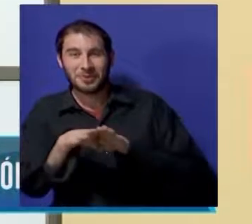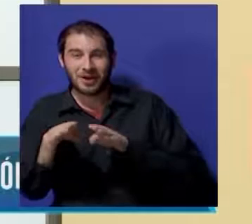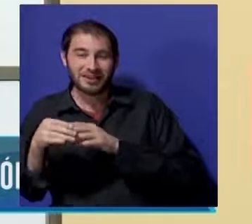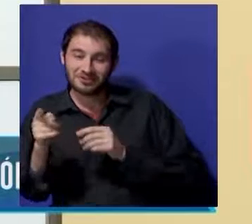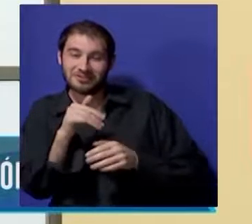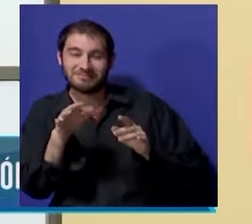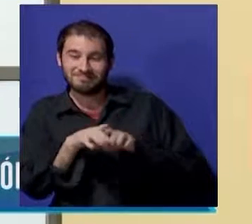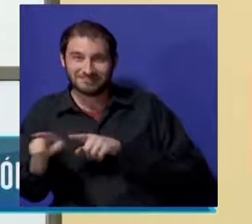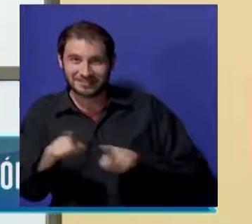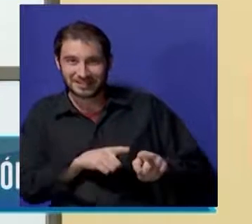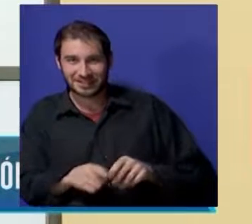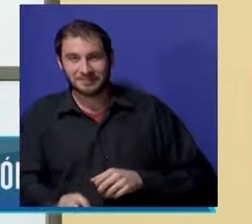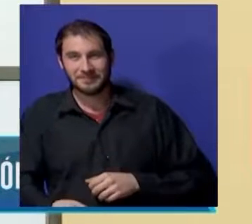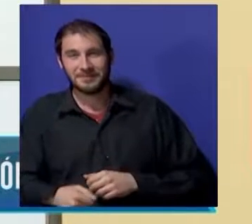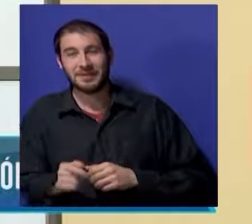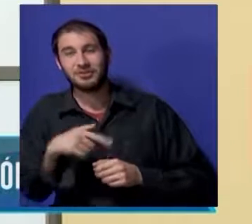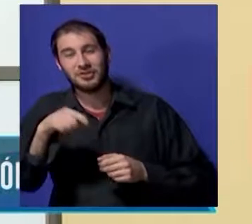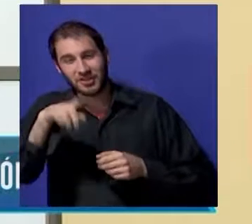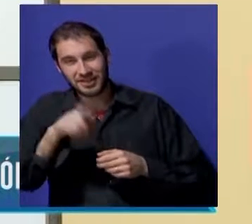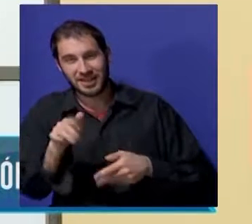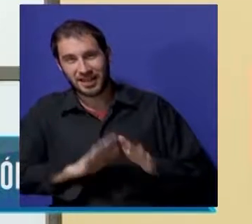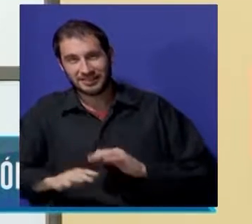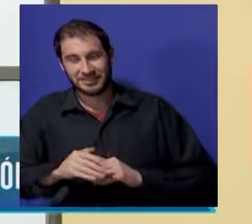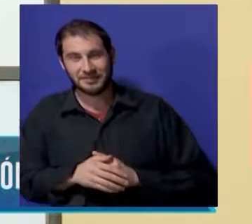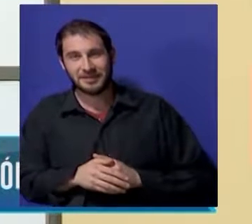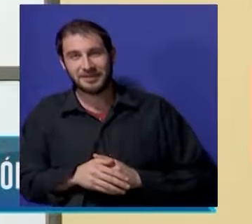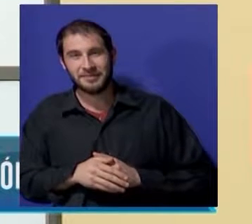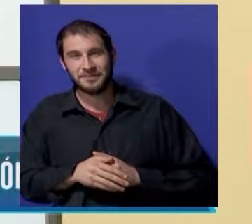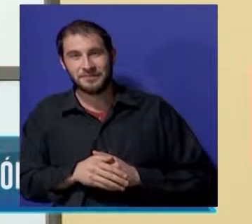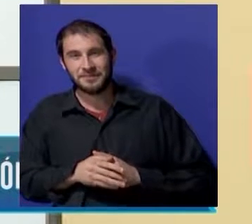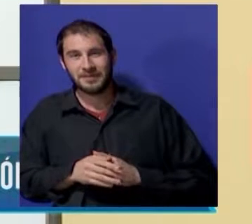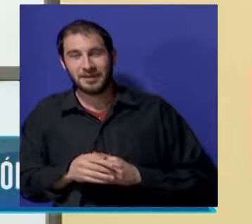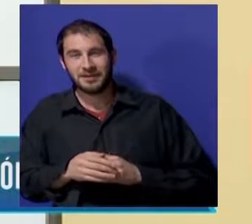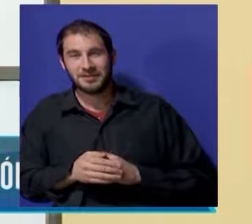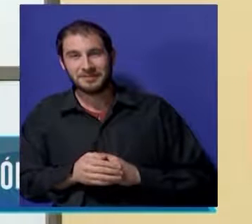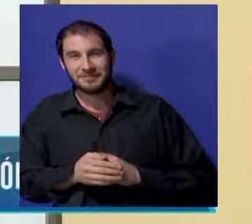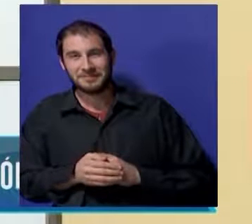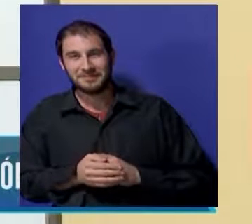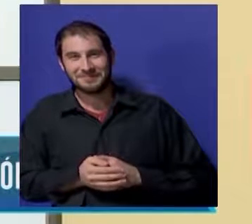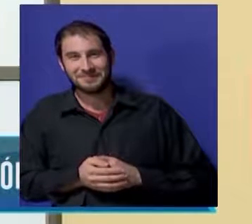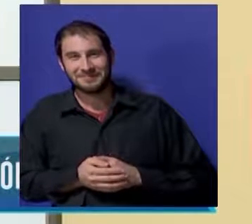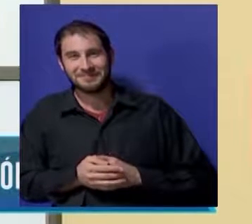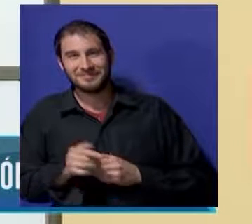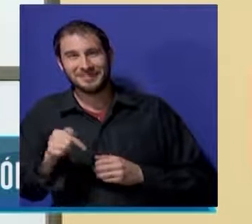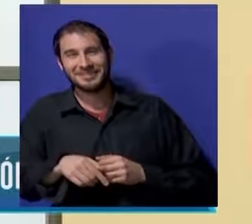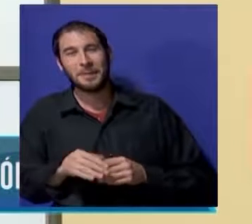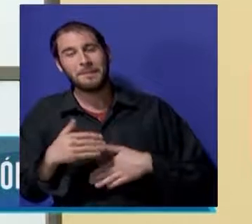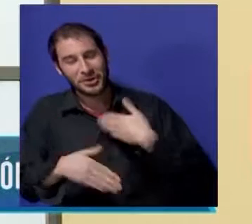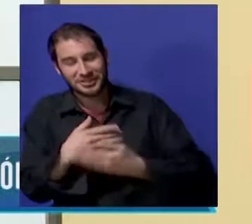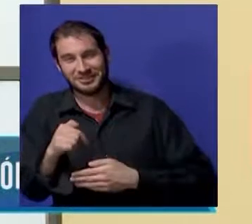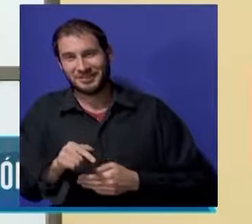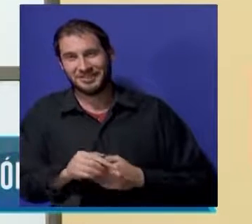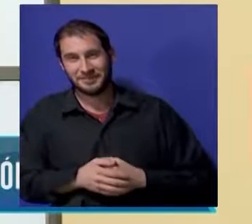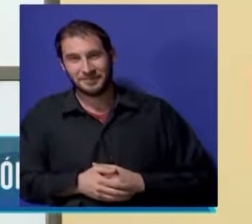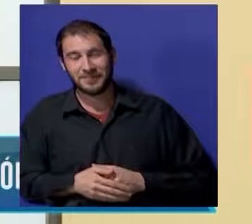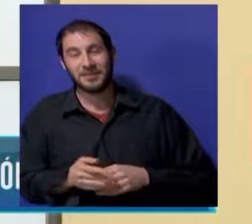online, y haciéndolo durante todo el día de hoy. Y en realidad es parte de este proceso que se va a